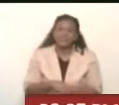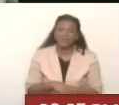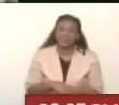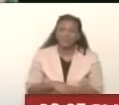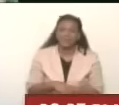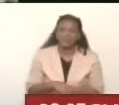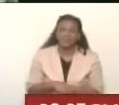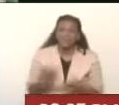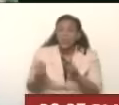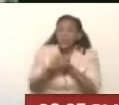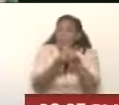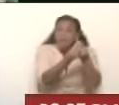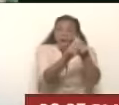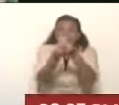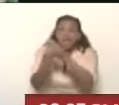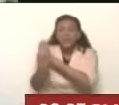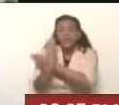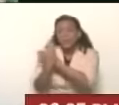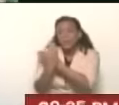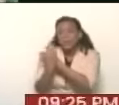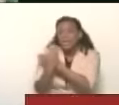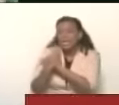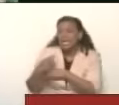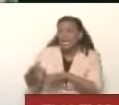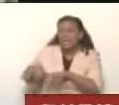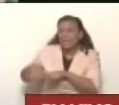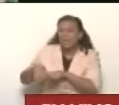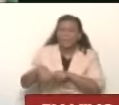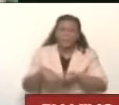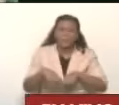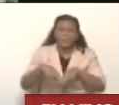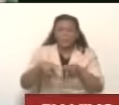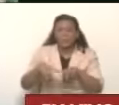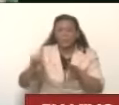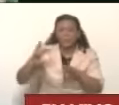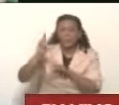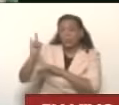Y nos acompaña, nos protege. Noble.